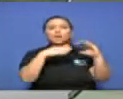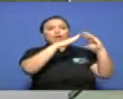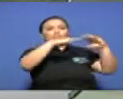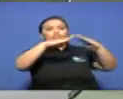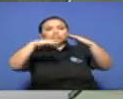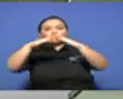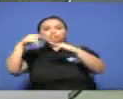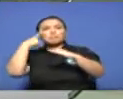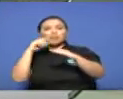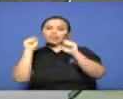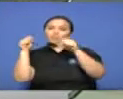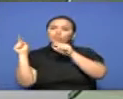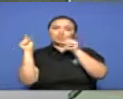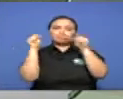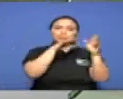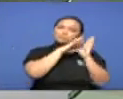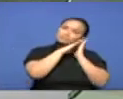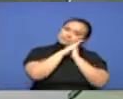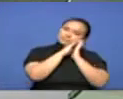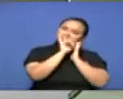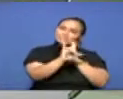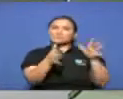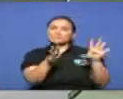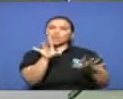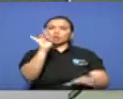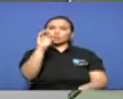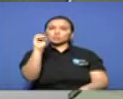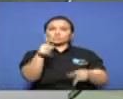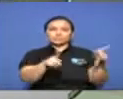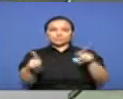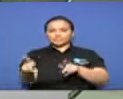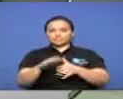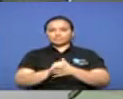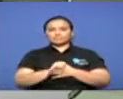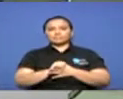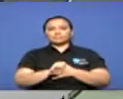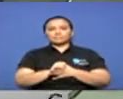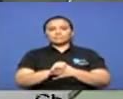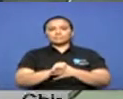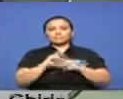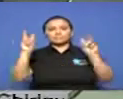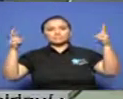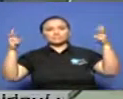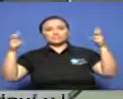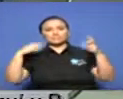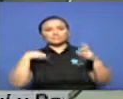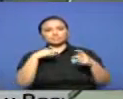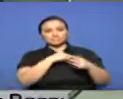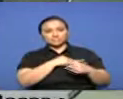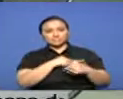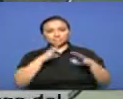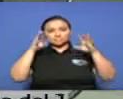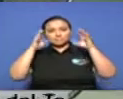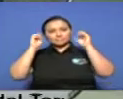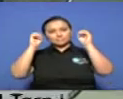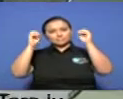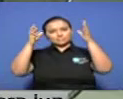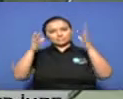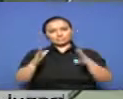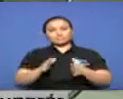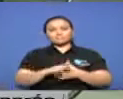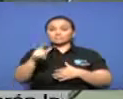capacidad de más de 80 personas en materia de capacitaciones para nuestros instructores que son nuestros nuestros